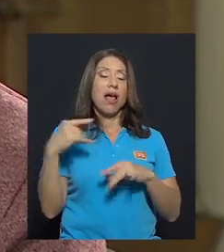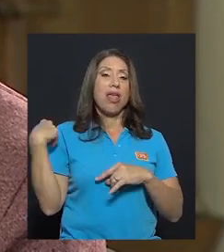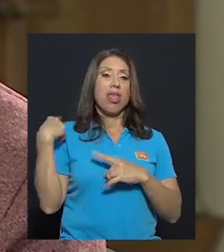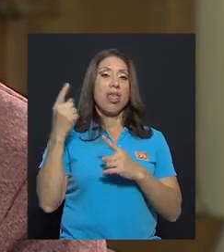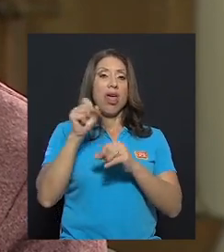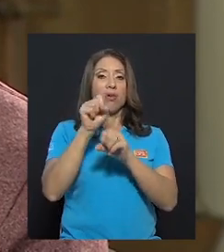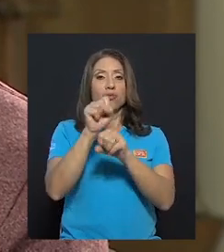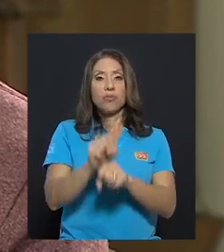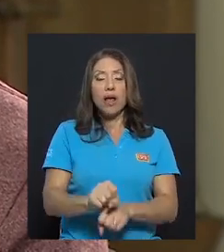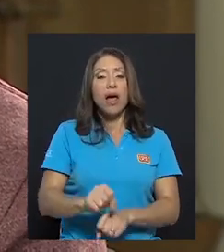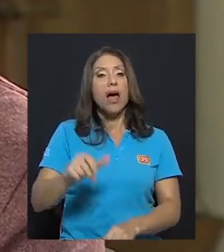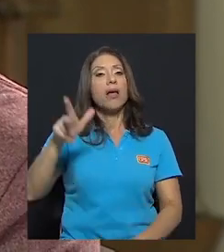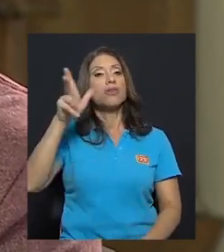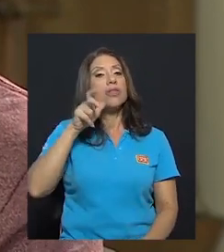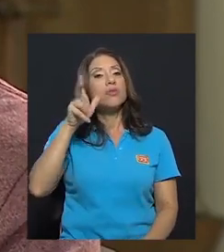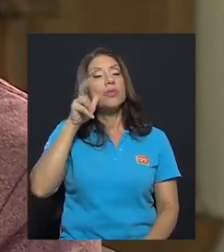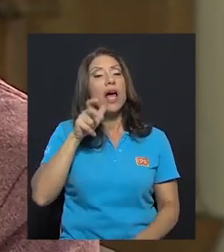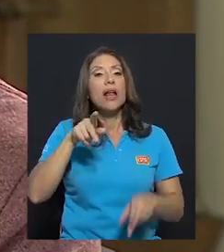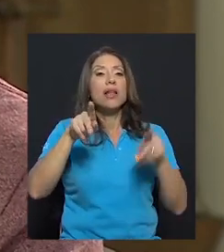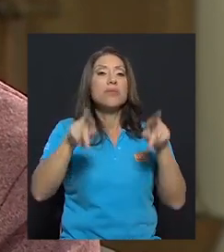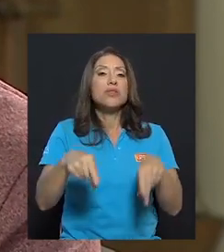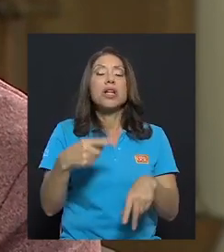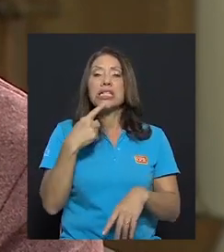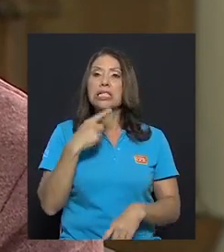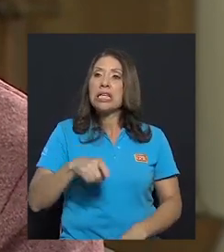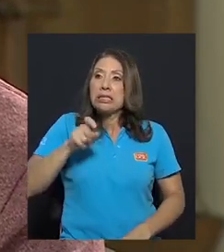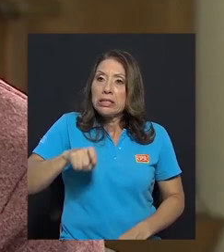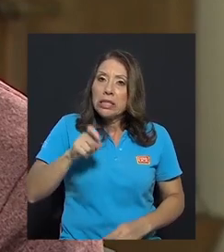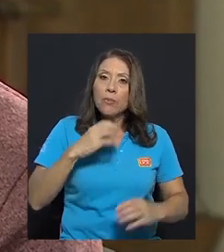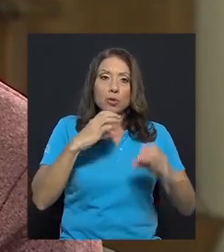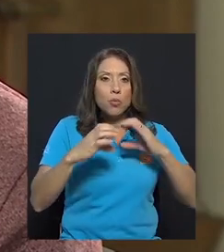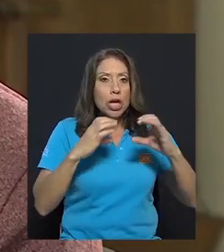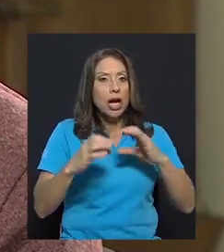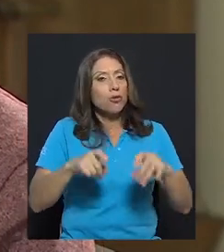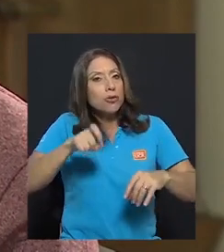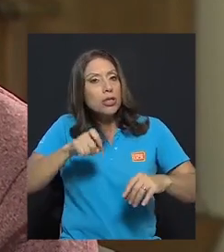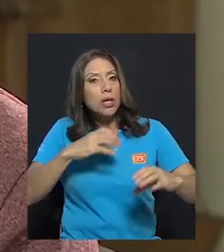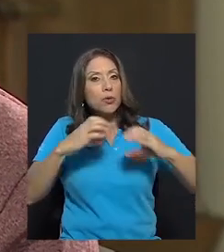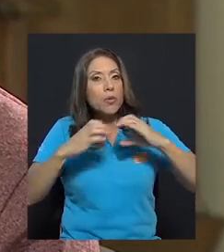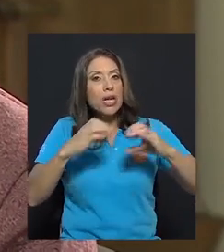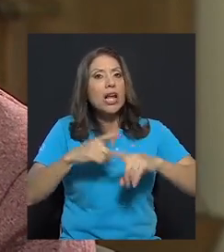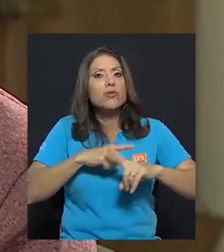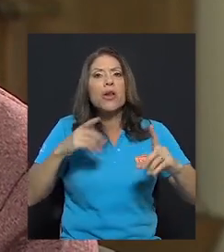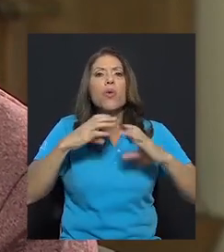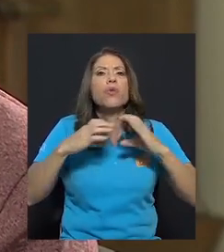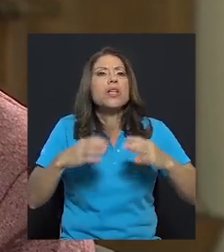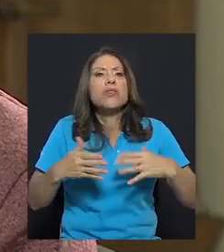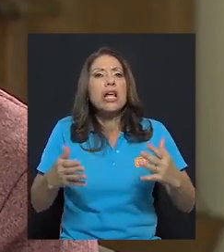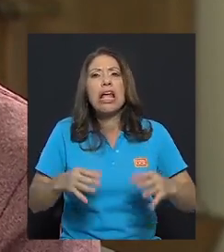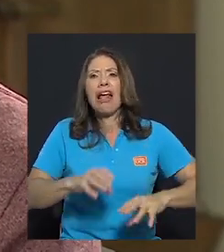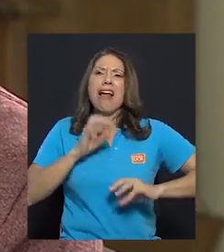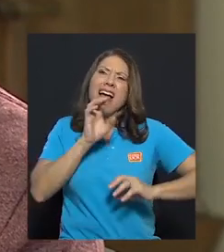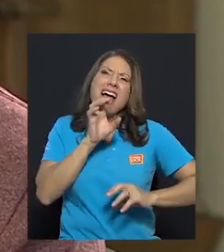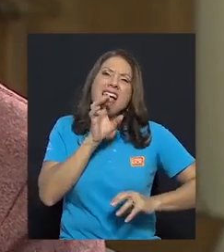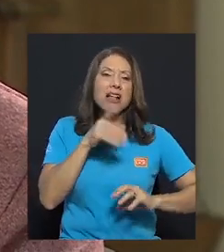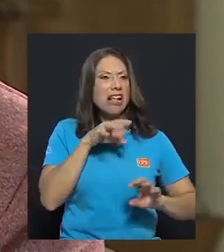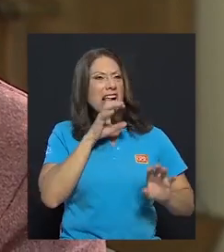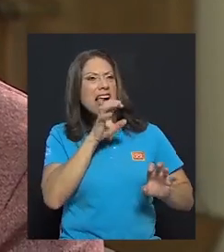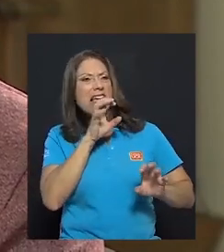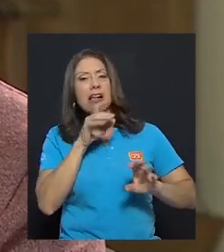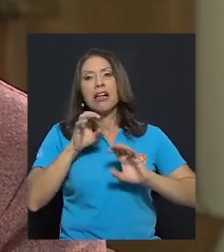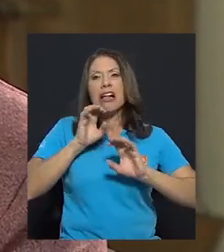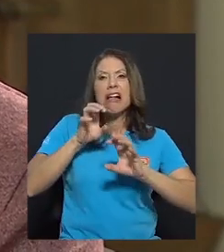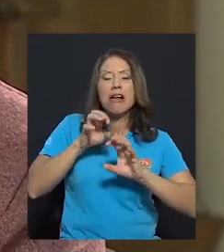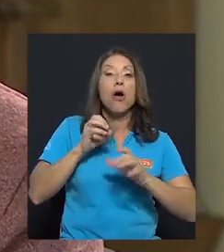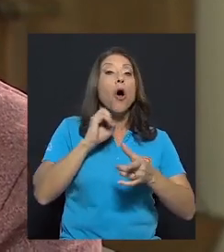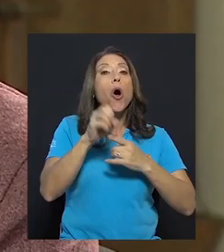a escuchar de que las personas dicen, es que hay que comunicarnos, pero se comunican en donde se gritan las cosas o se dicen sin siquiera tener en